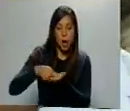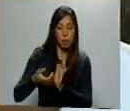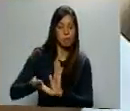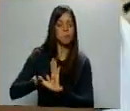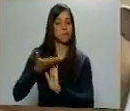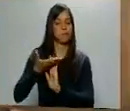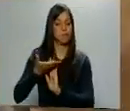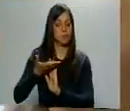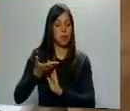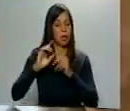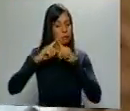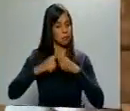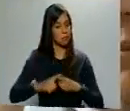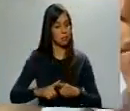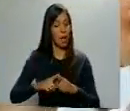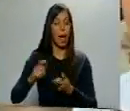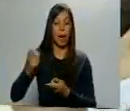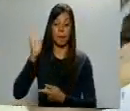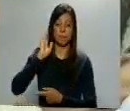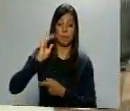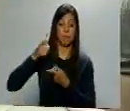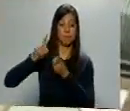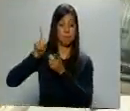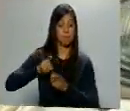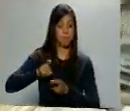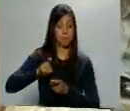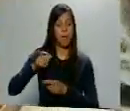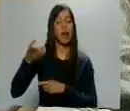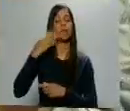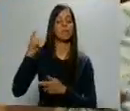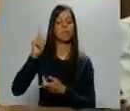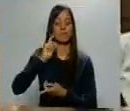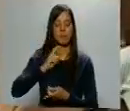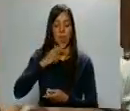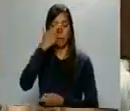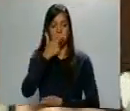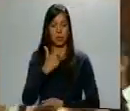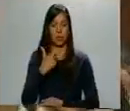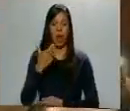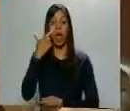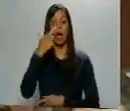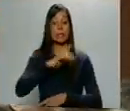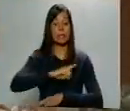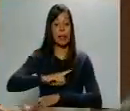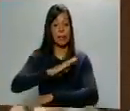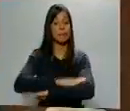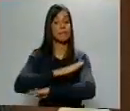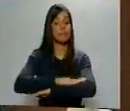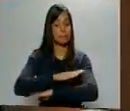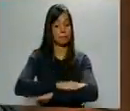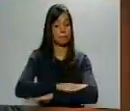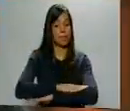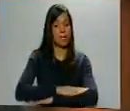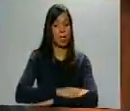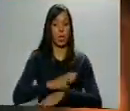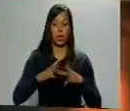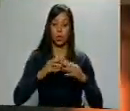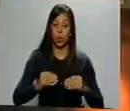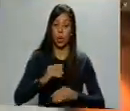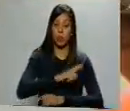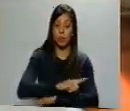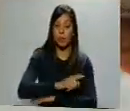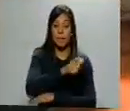del cálculo para las multas, con el fin de persuadir, de disuadir, y que todos estemos cumpliendo con la